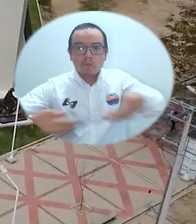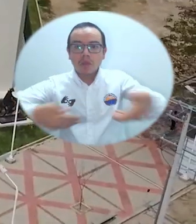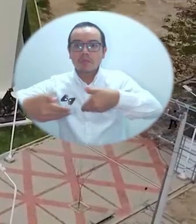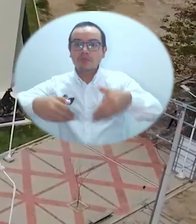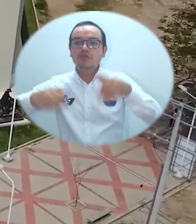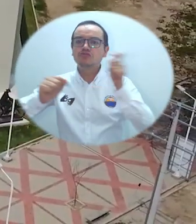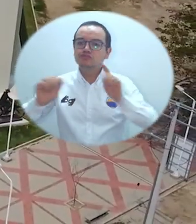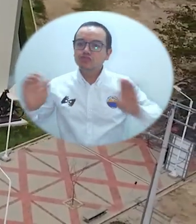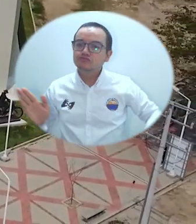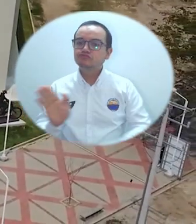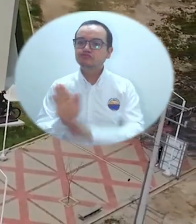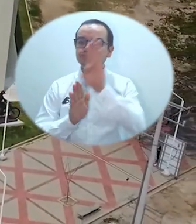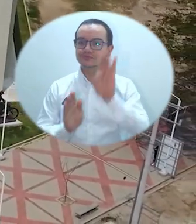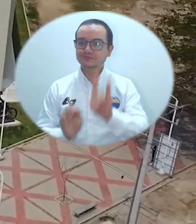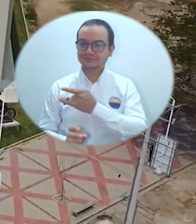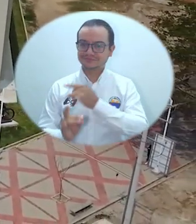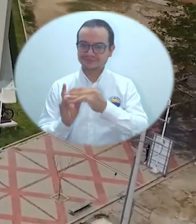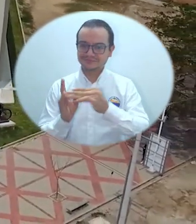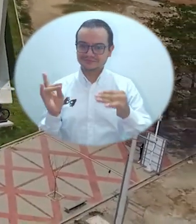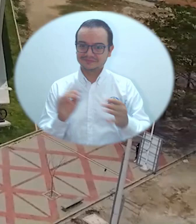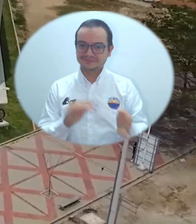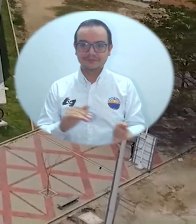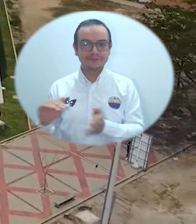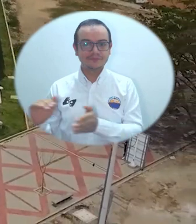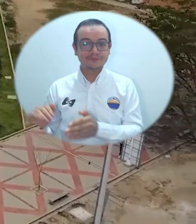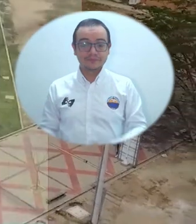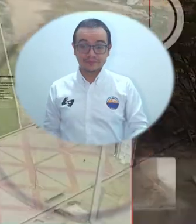poder sacar esto adelante.